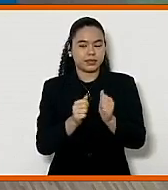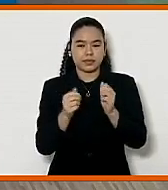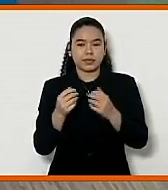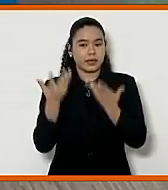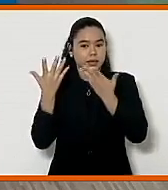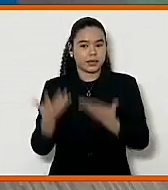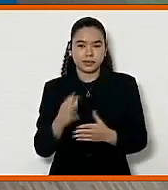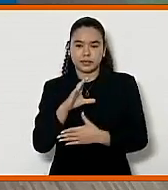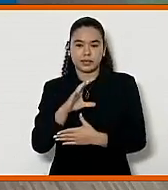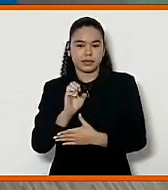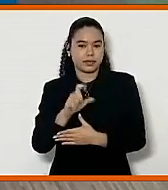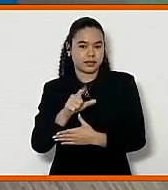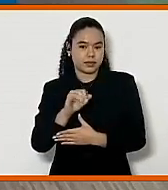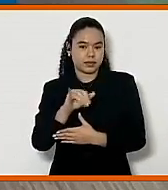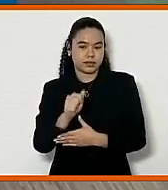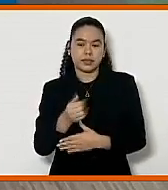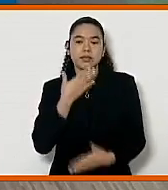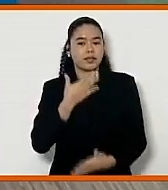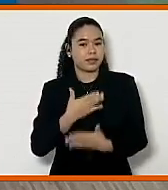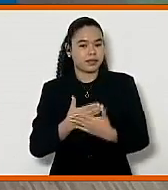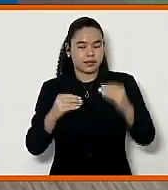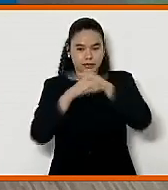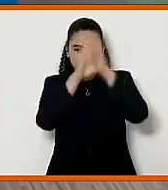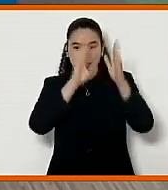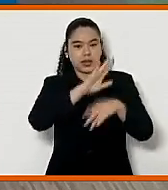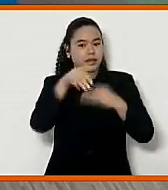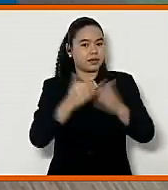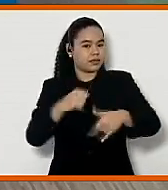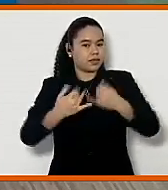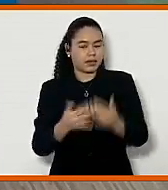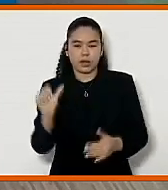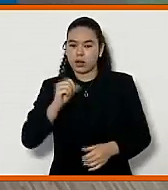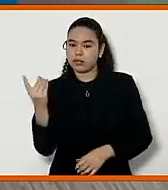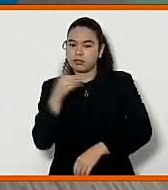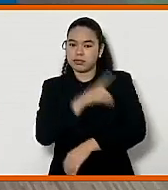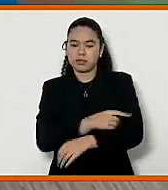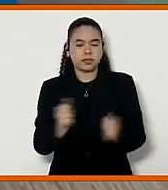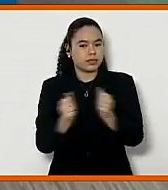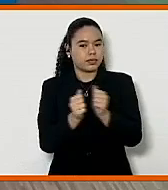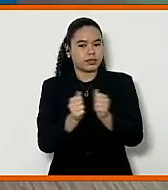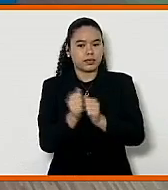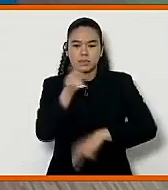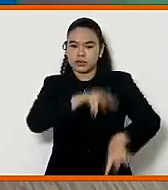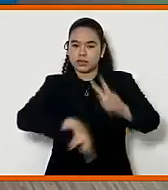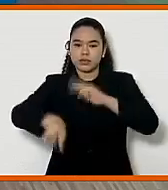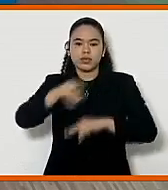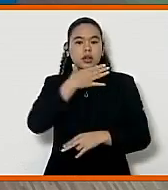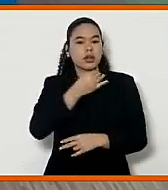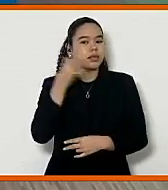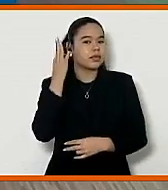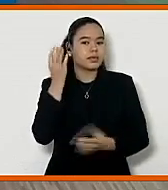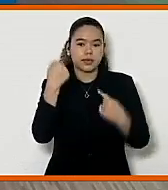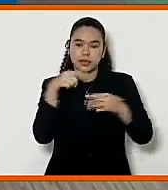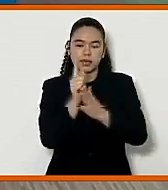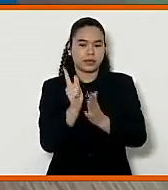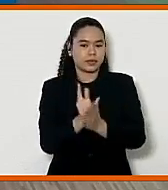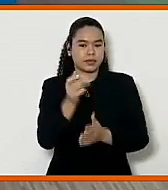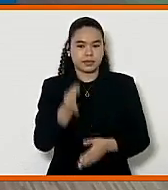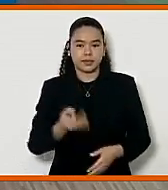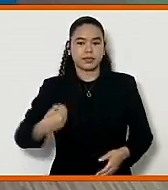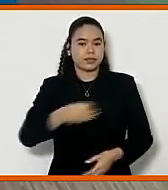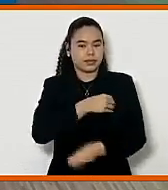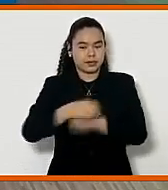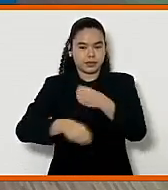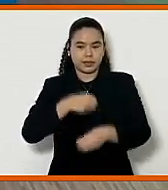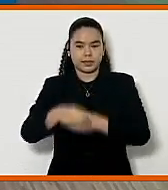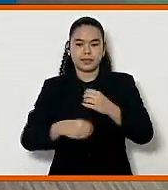Rosell. Muchas gracias, Francini. Buenos días a todos nuestros jugadores. El día de hoy nos encontramos en compañía de los observadores que están para dar fe y legalidad a cada uno de